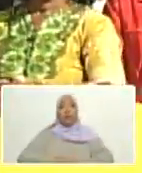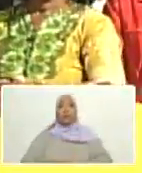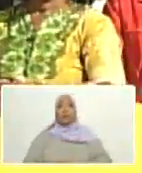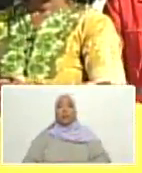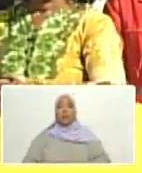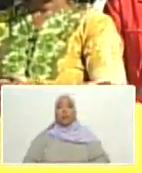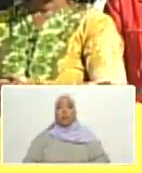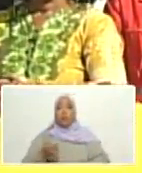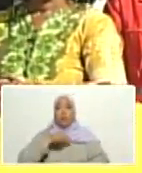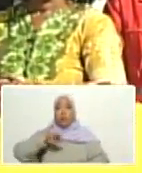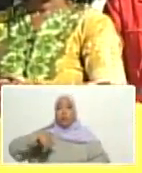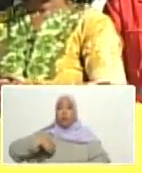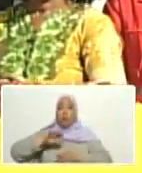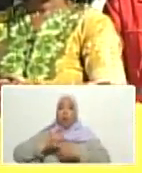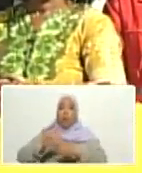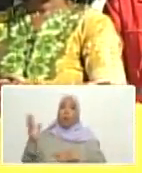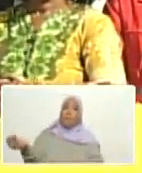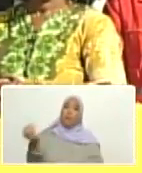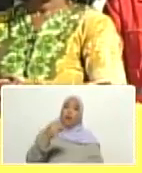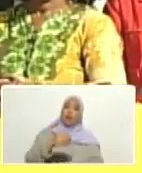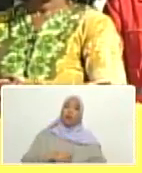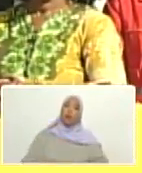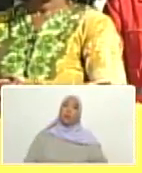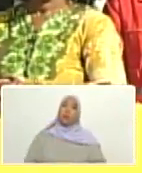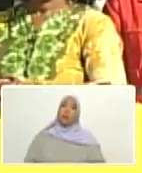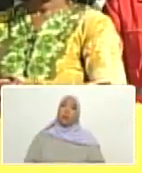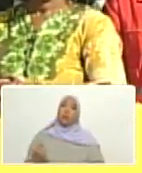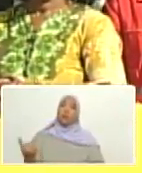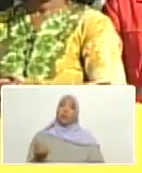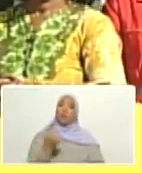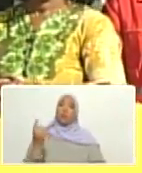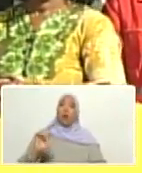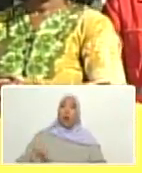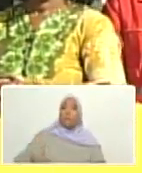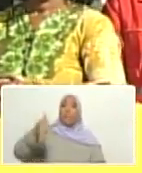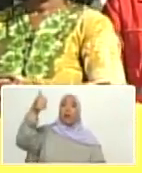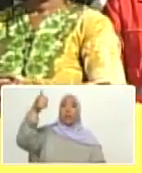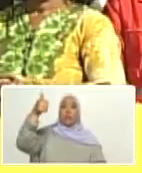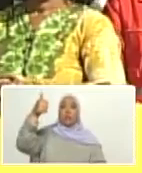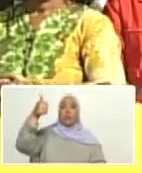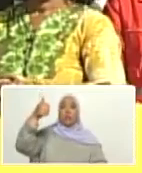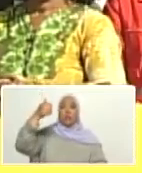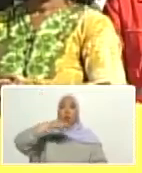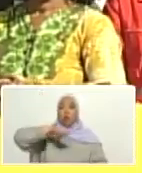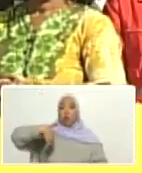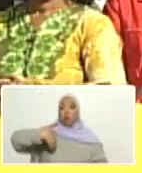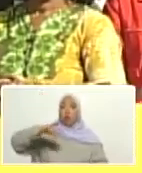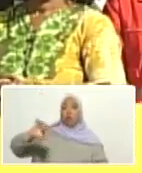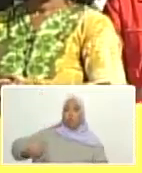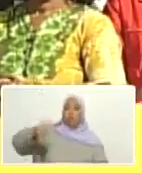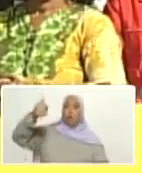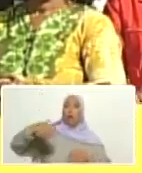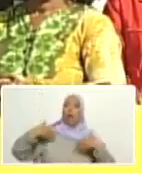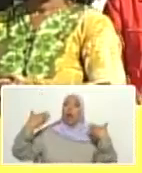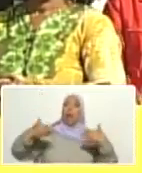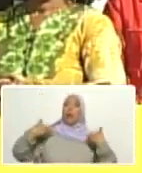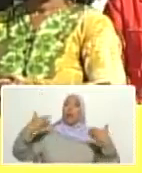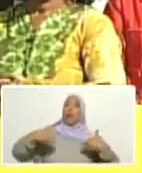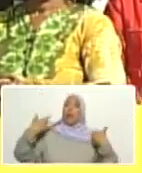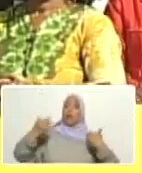Hemos demostrado una vez más que somos mayoría, que somos alegría, que somos